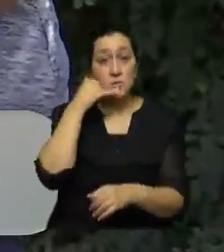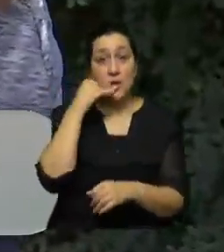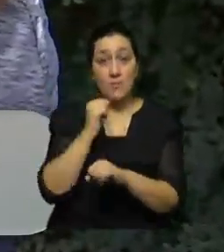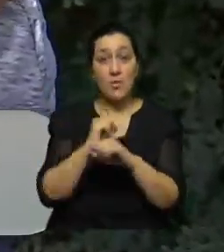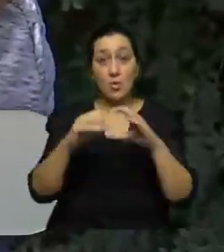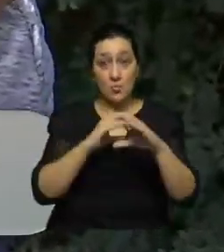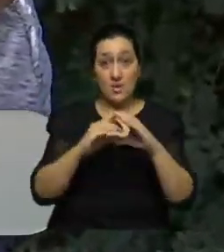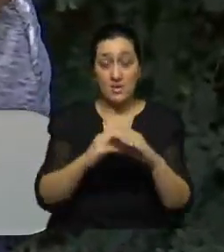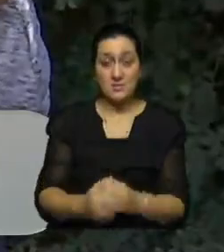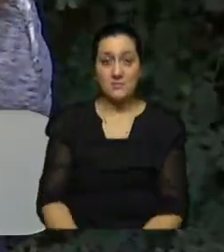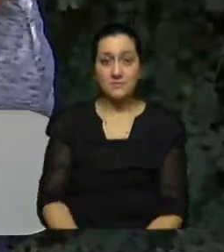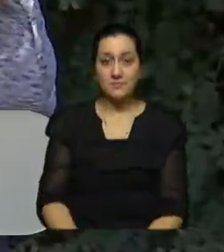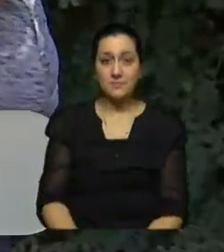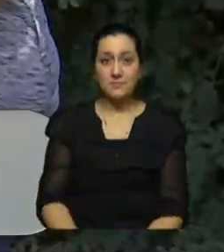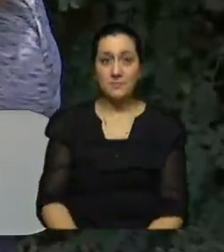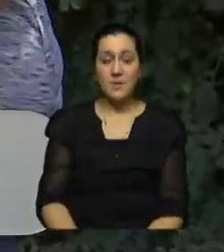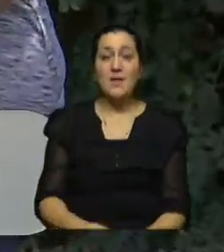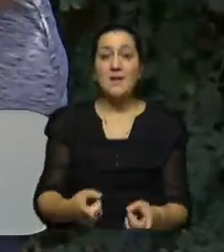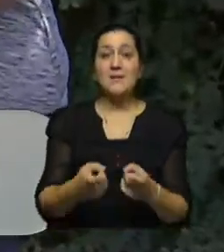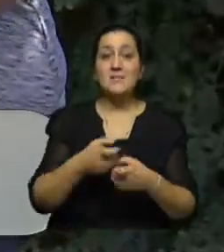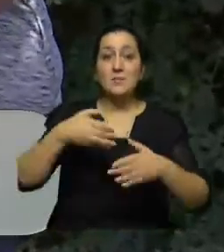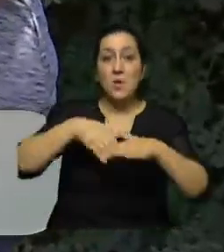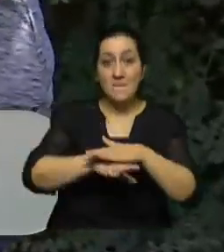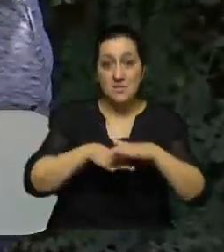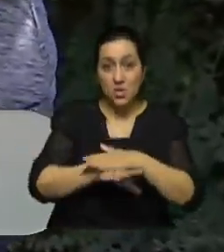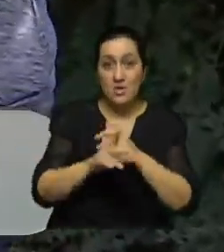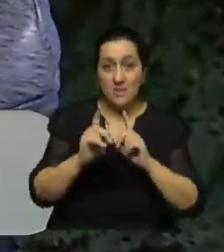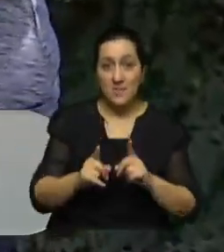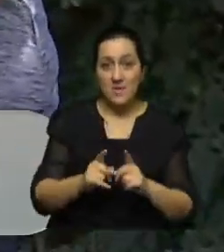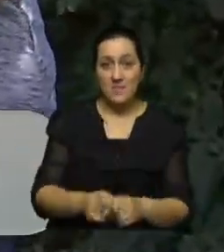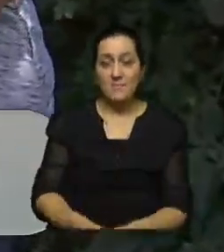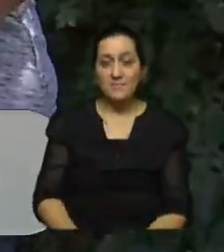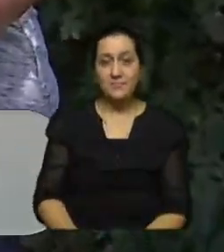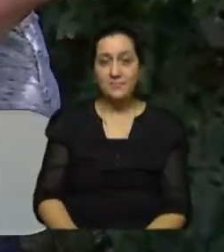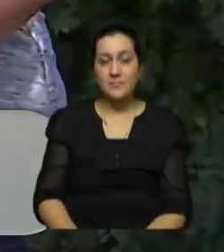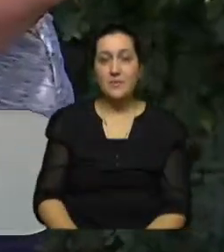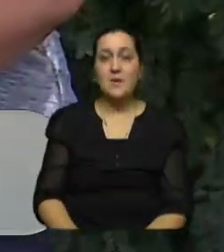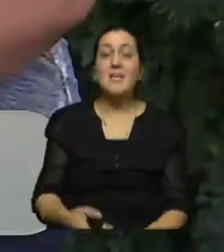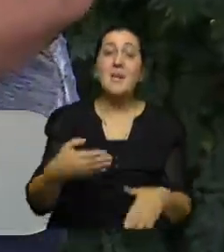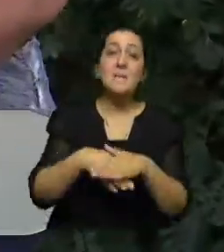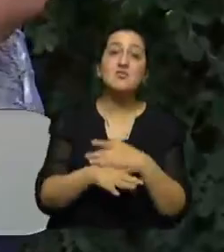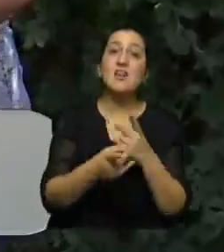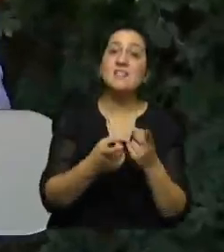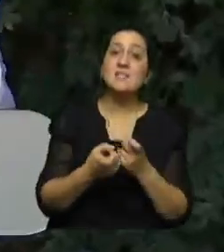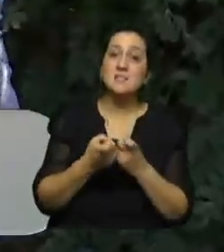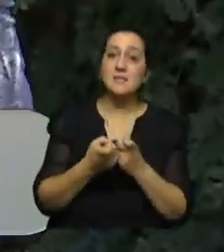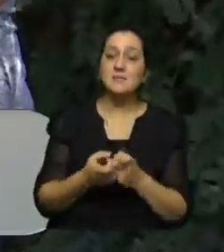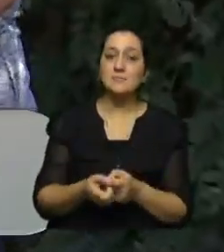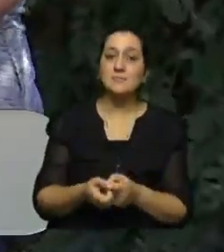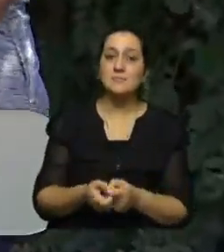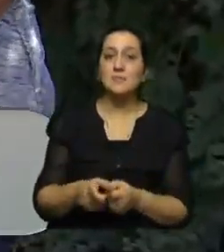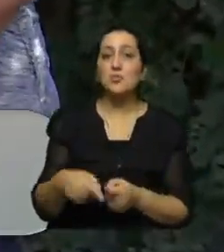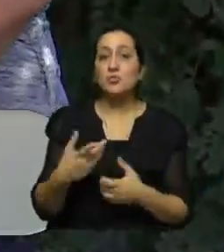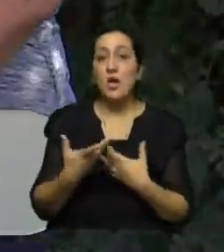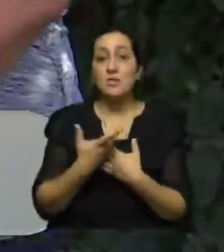ve la forma de ir a buscarlos. Están precisando una impresora también. ¿Para qué se va a utilizar? Y bueno, ¿qué impresora precisan? Ya que estamos acá, damos una mano en lo